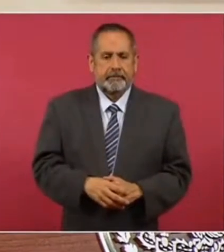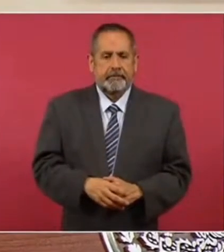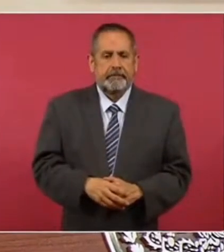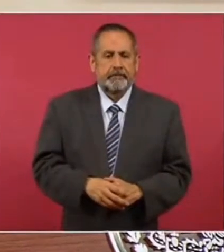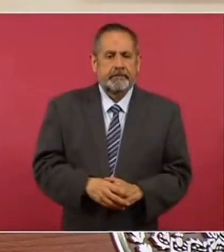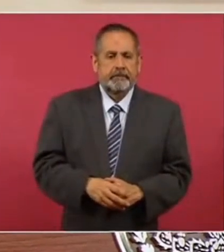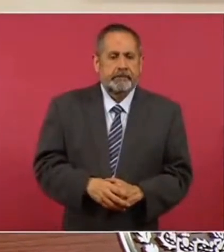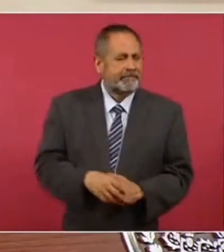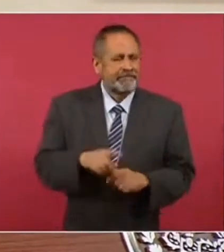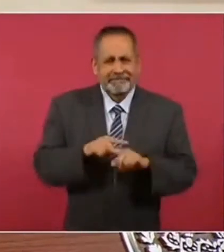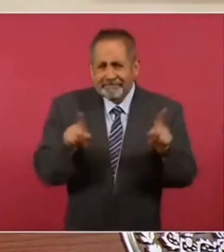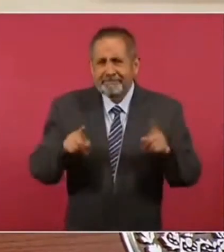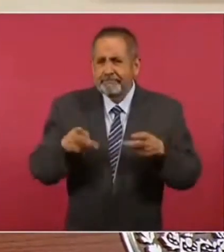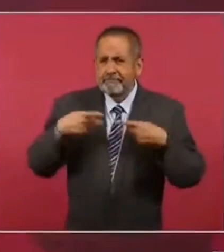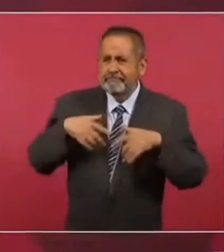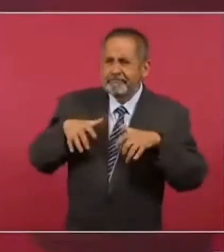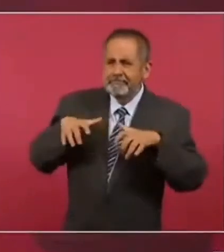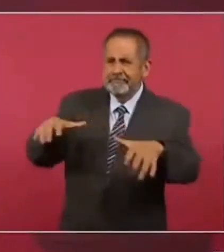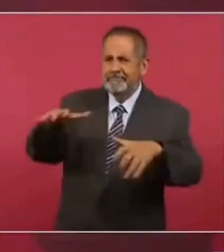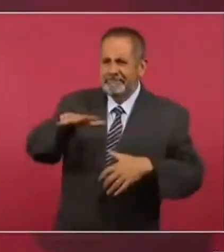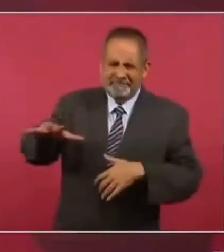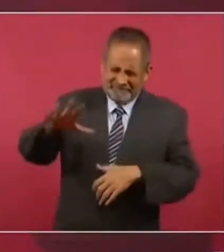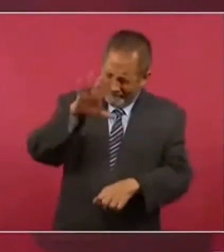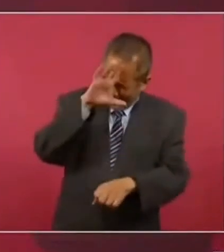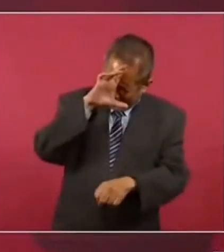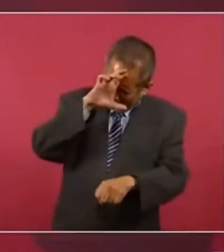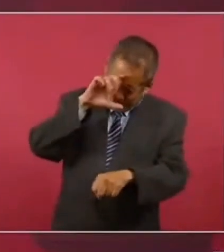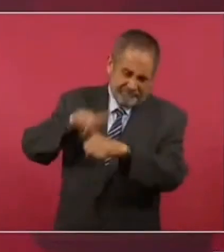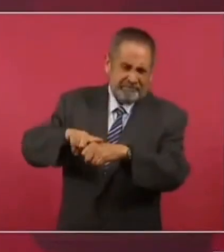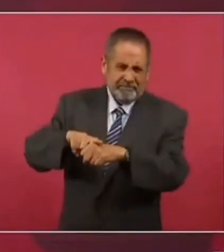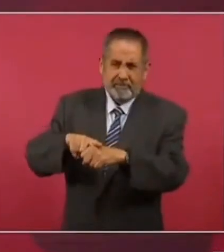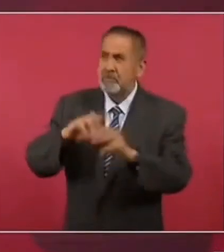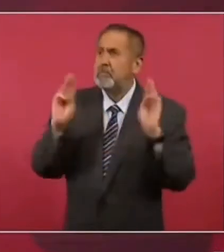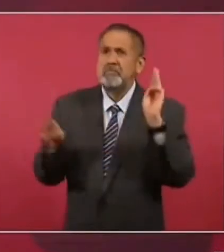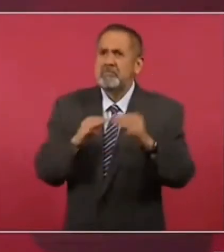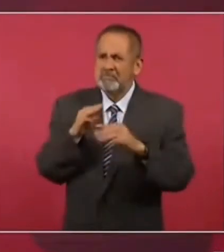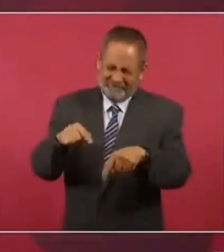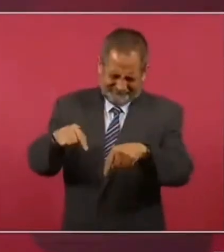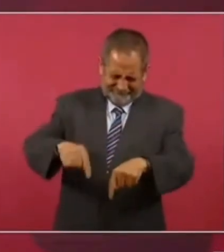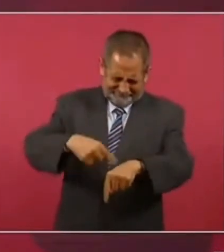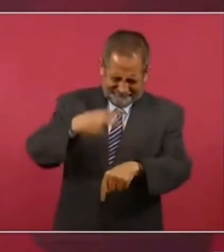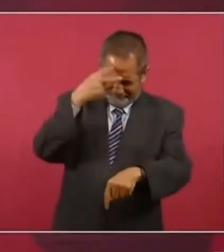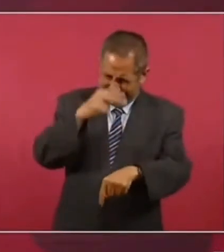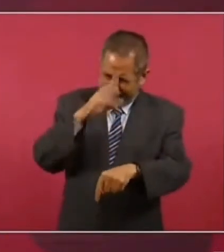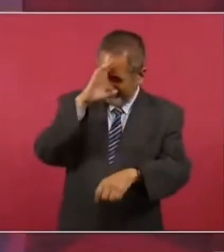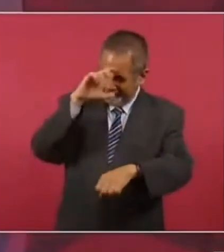Cuando el pueblo de México es de los pueblos con más cultura en el mundo.